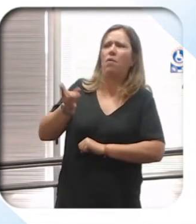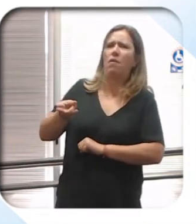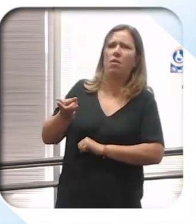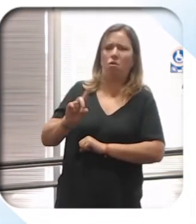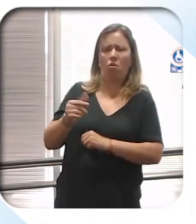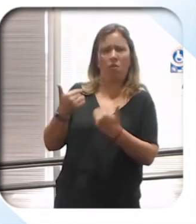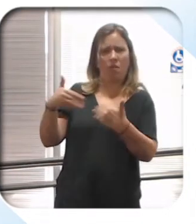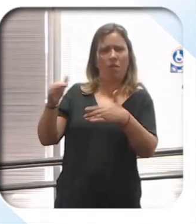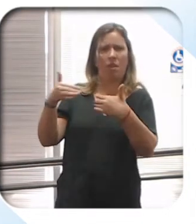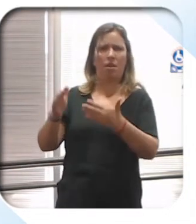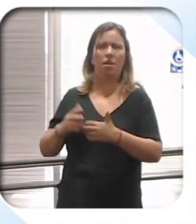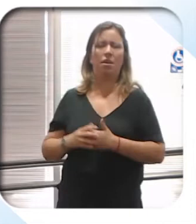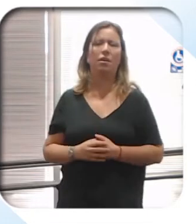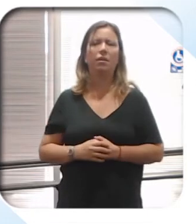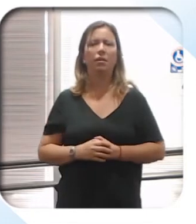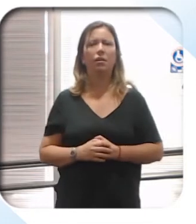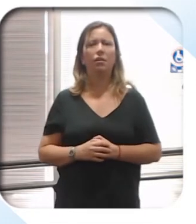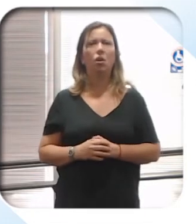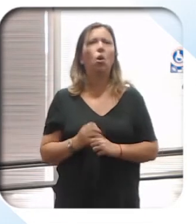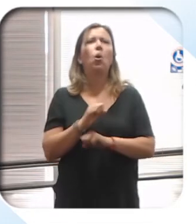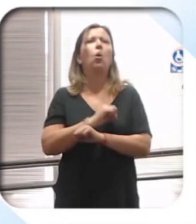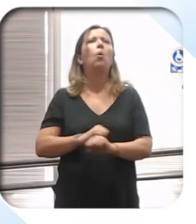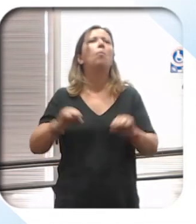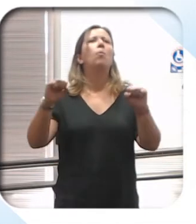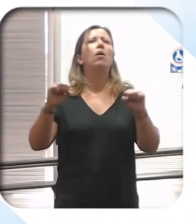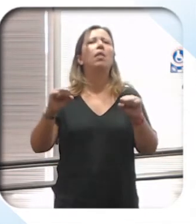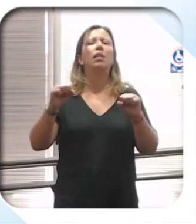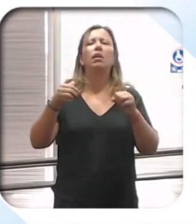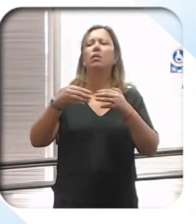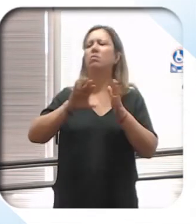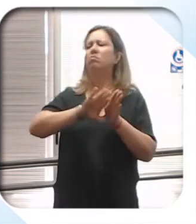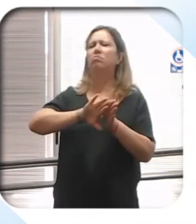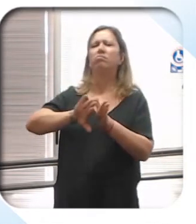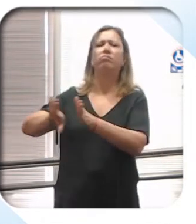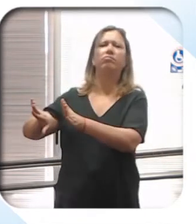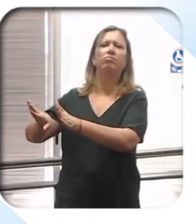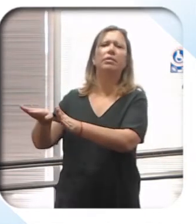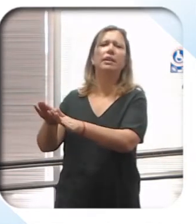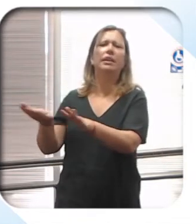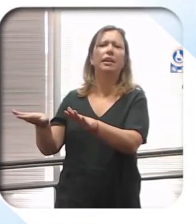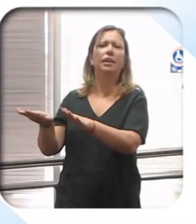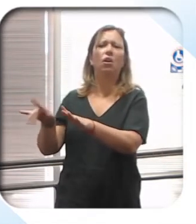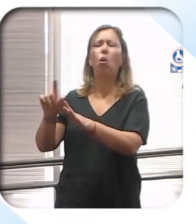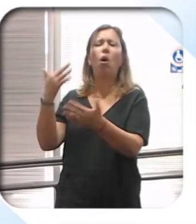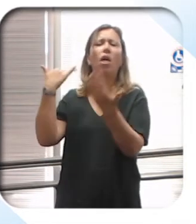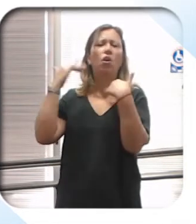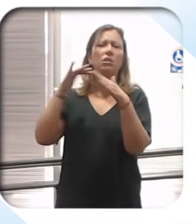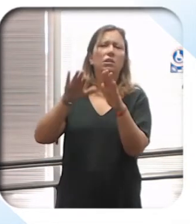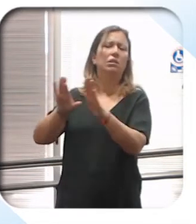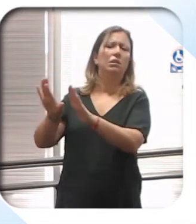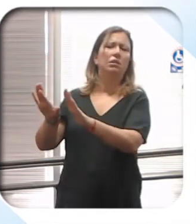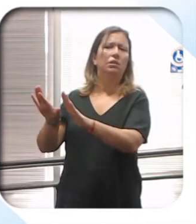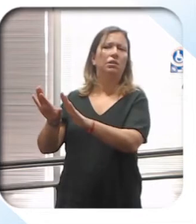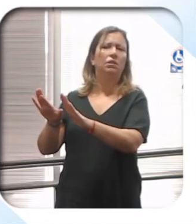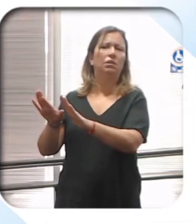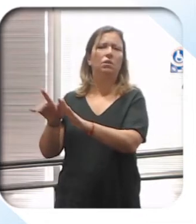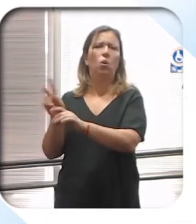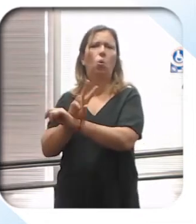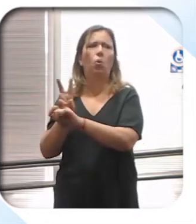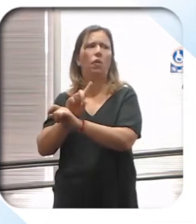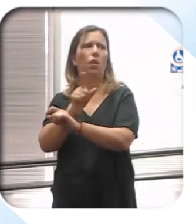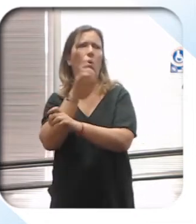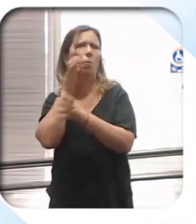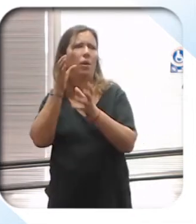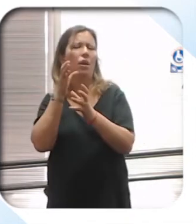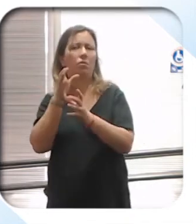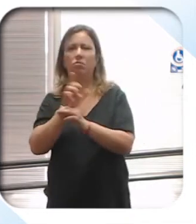situaciones. No podemos aislar a un niño, a un adolescente, de todos los